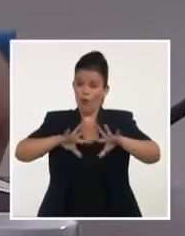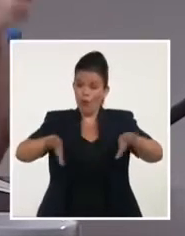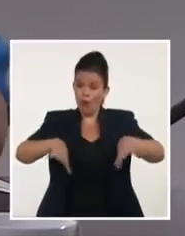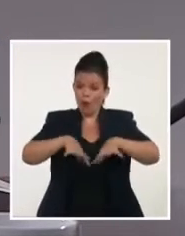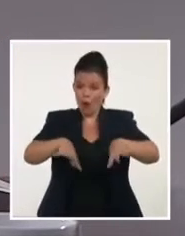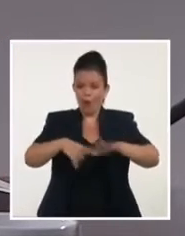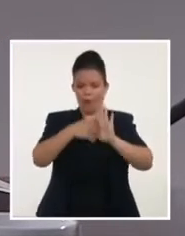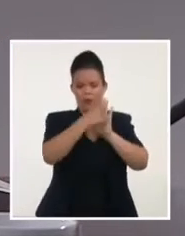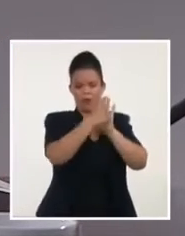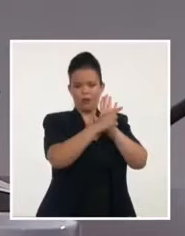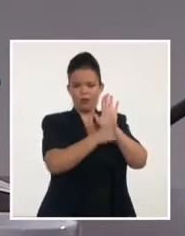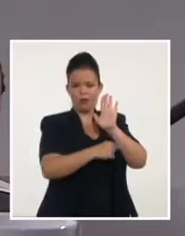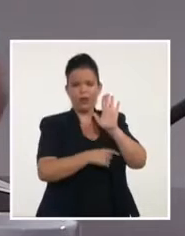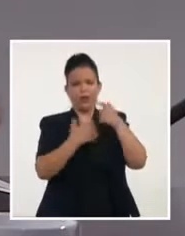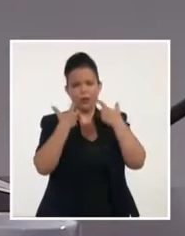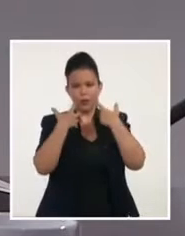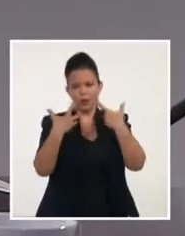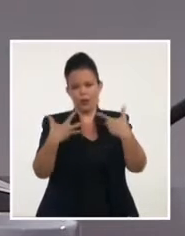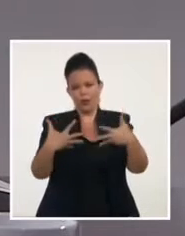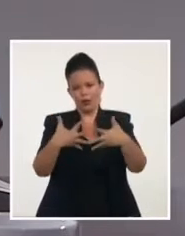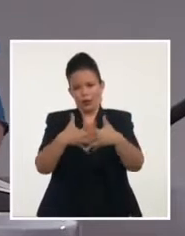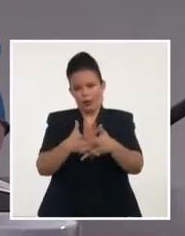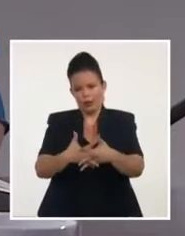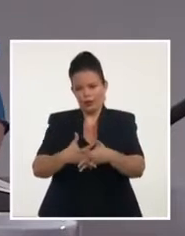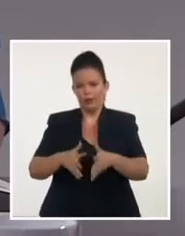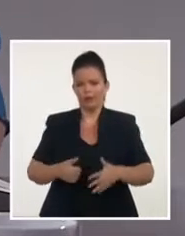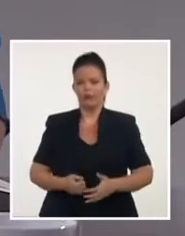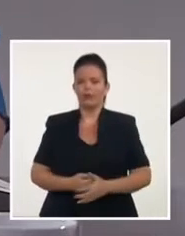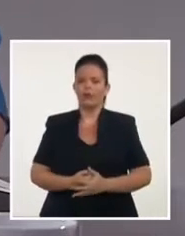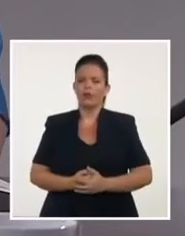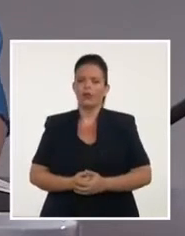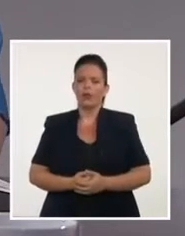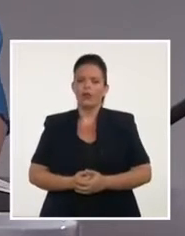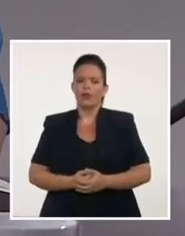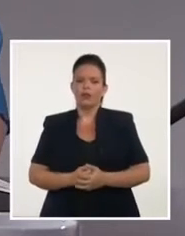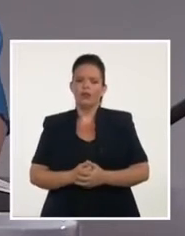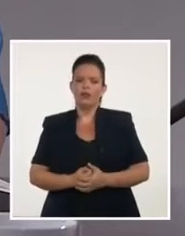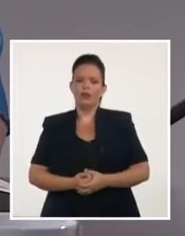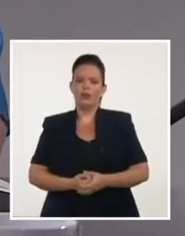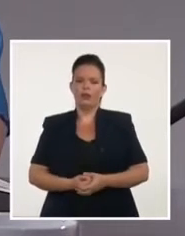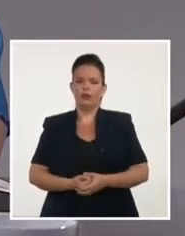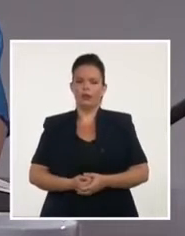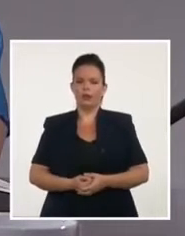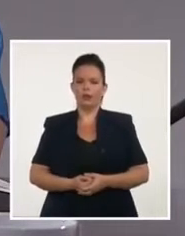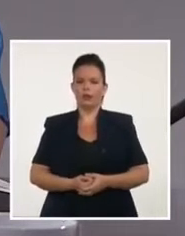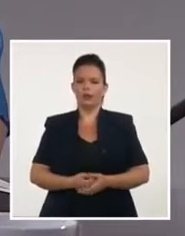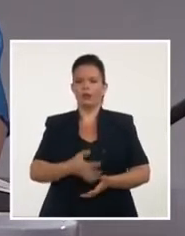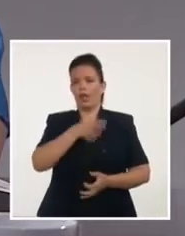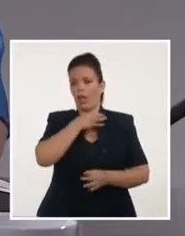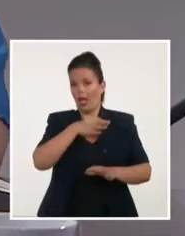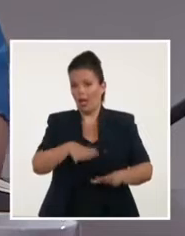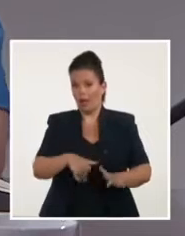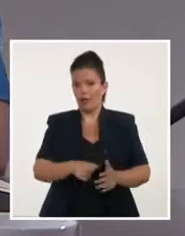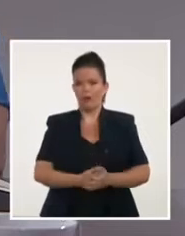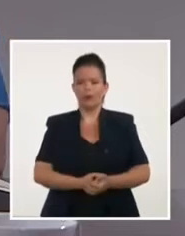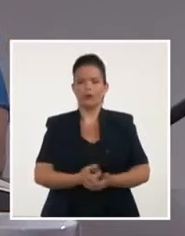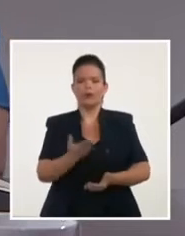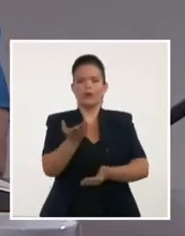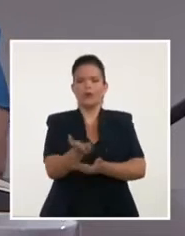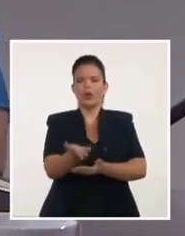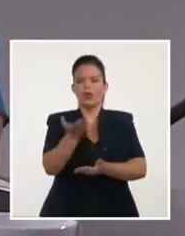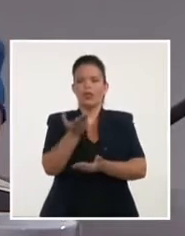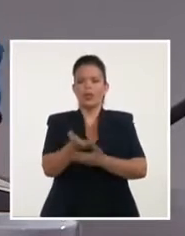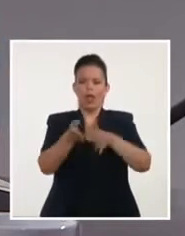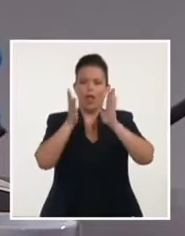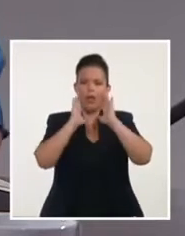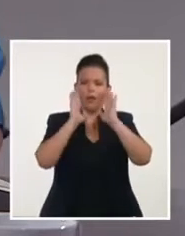y que tienen que ver con este diseño de política, ¿no? Por ejemplo, demanda enfoques creativos que se basen en todas las